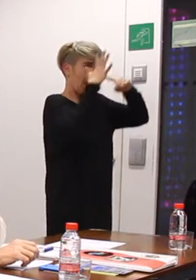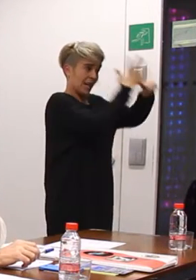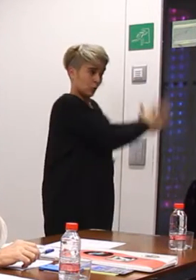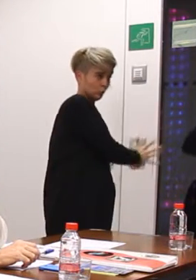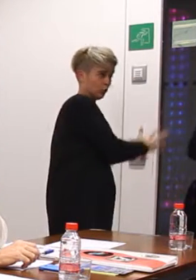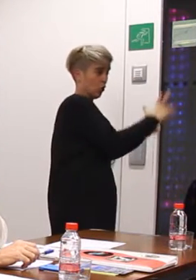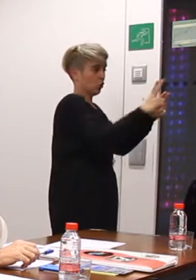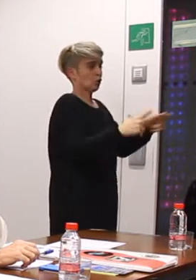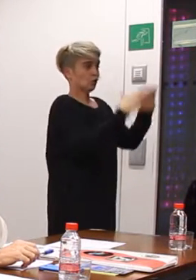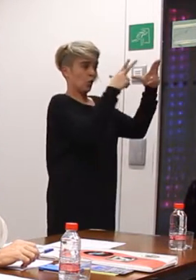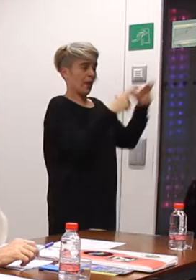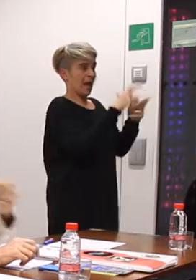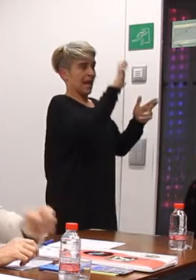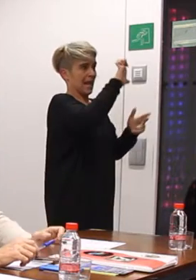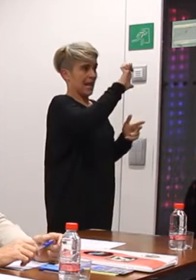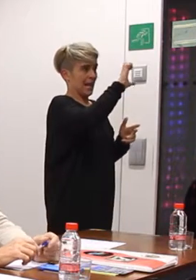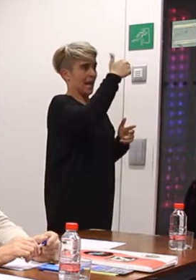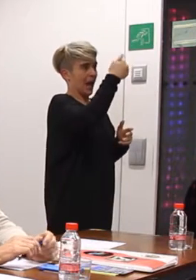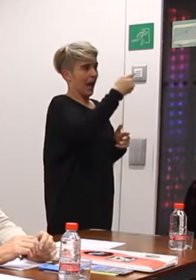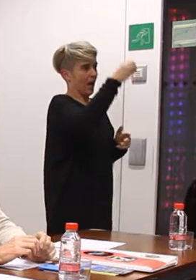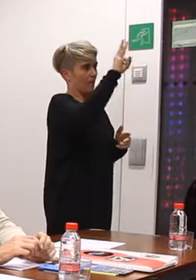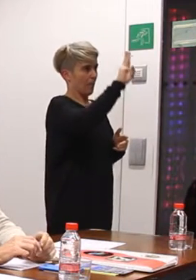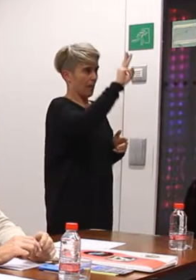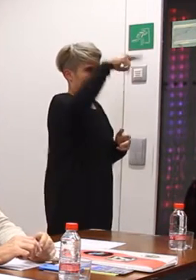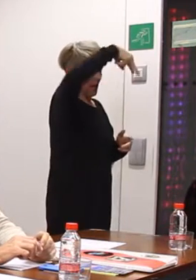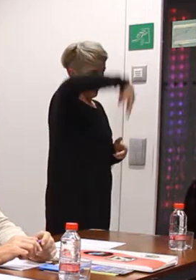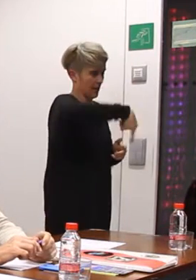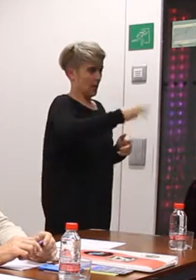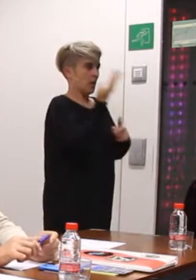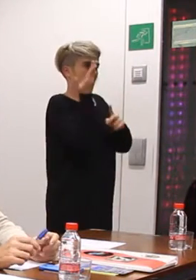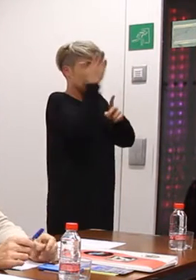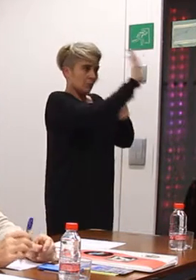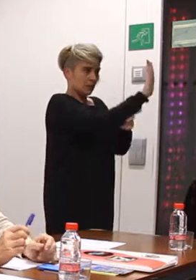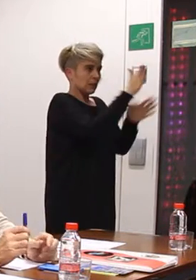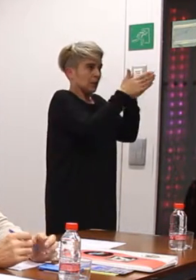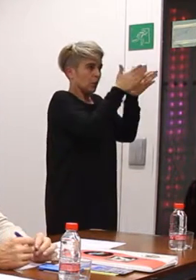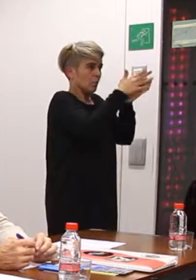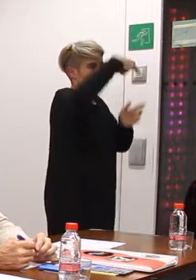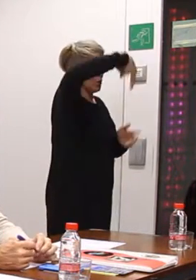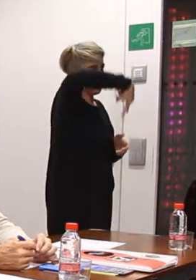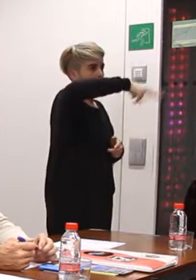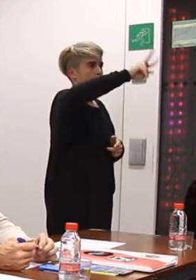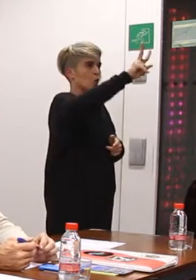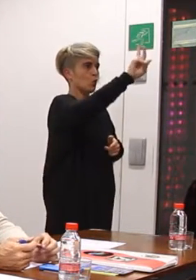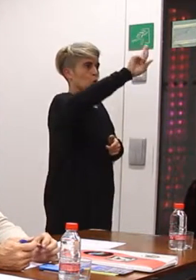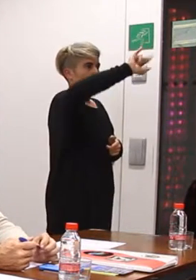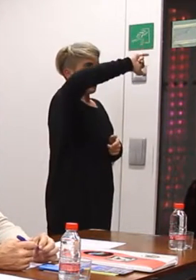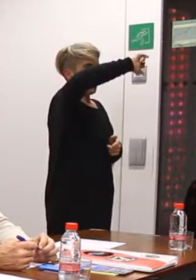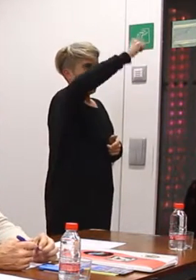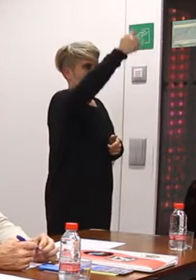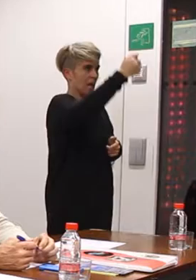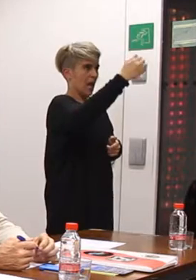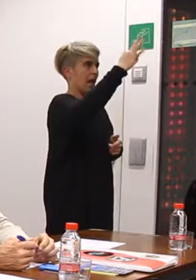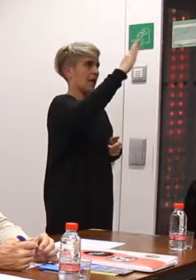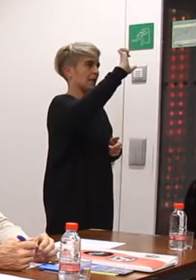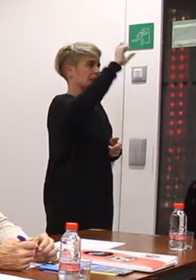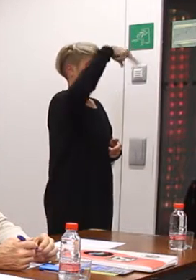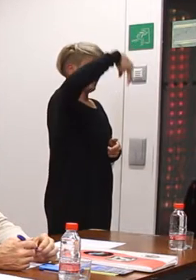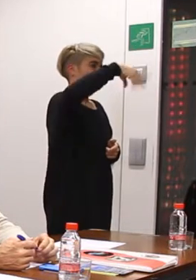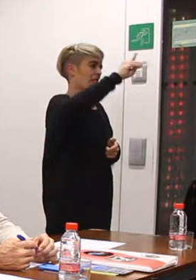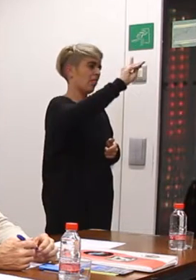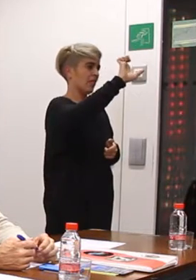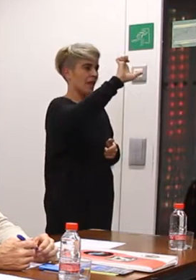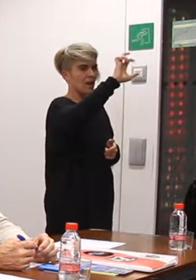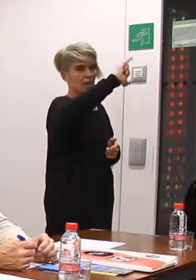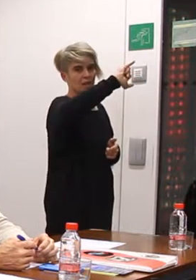EAPN, y que hoy representa Nuria Tendeiro, a la que le damos las gracias por estar aquí. Pensamos también